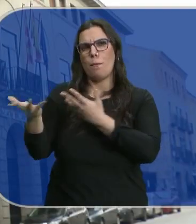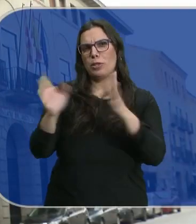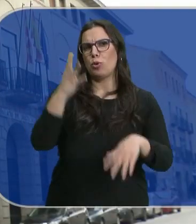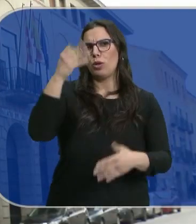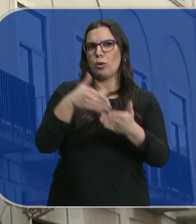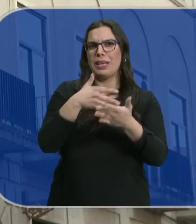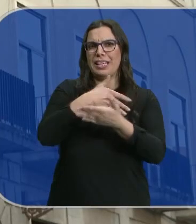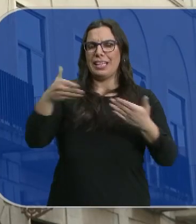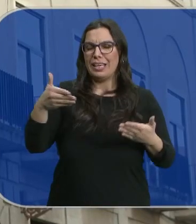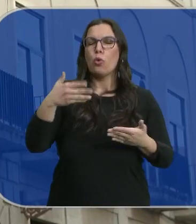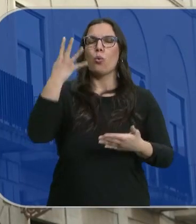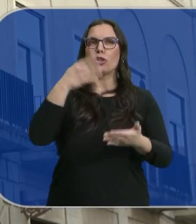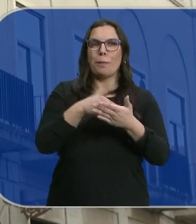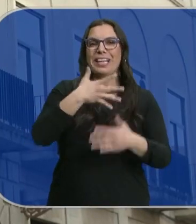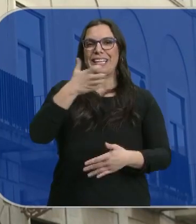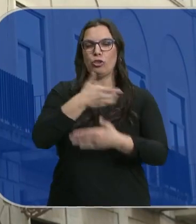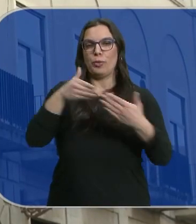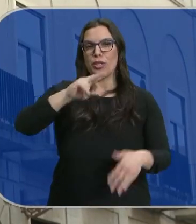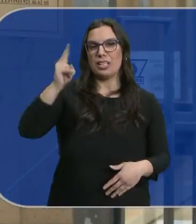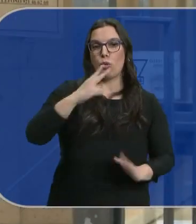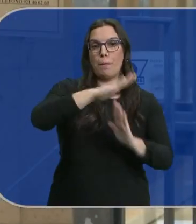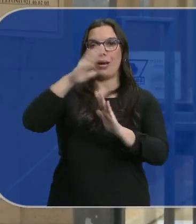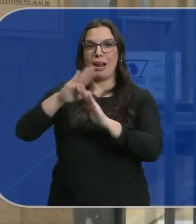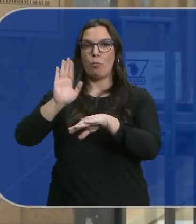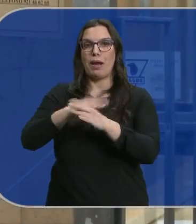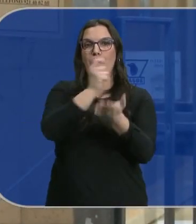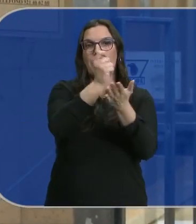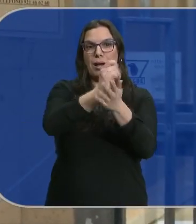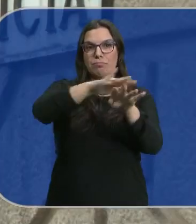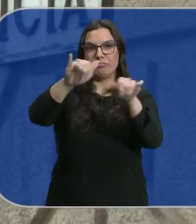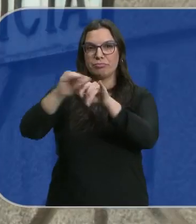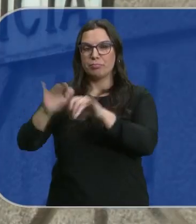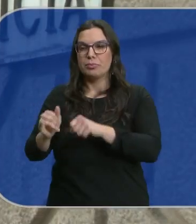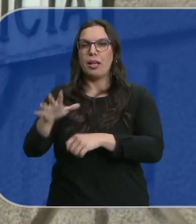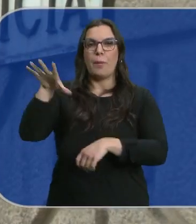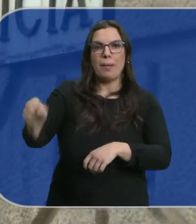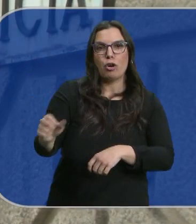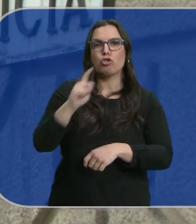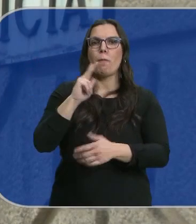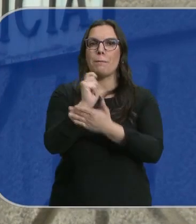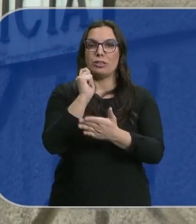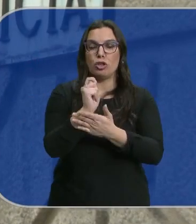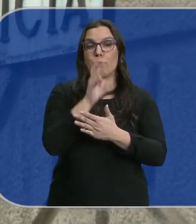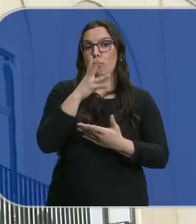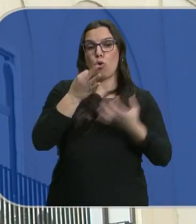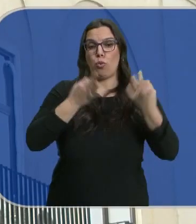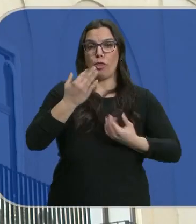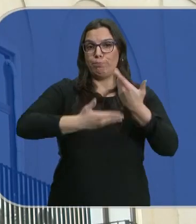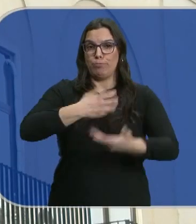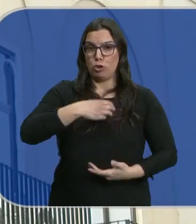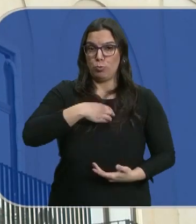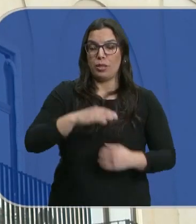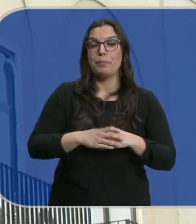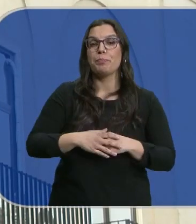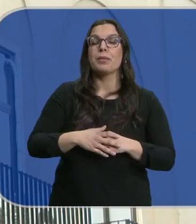de 4.500 millones de euros se han paralizado en indemnizaciones, embargos o pensiones alimenticias. Según los convocantes de